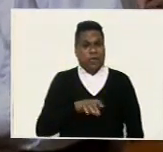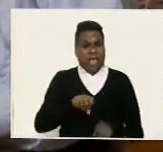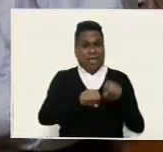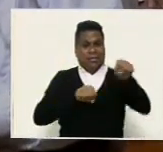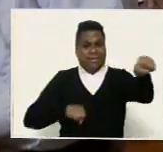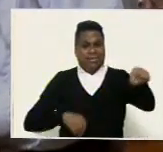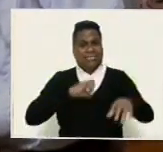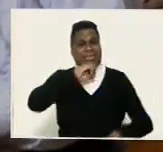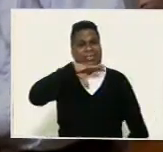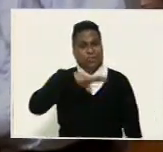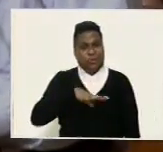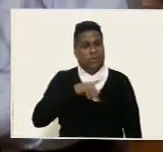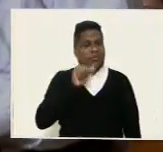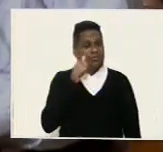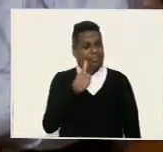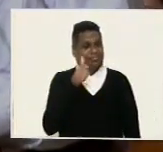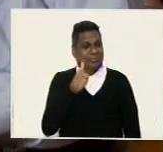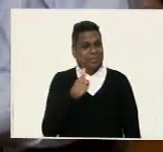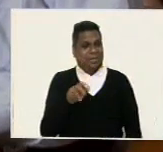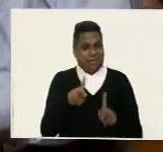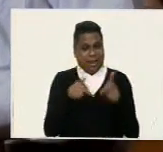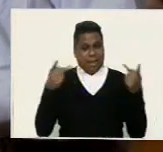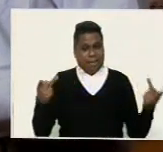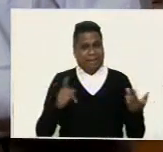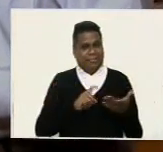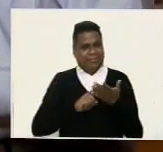historia del Correo del Orinoco.